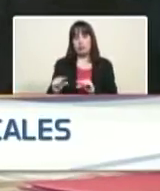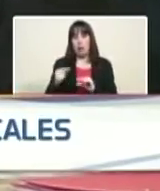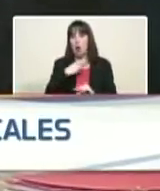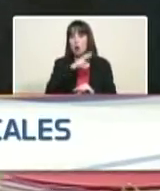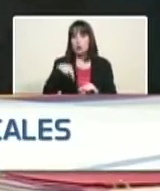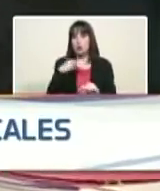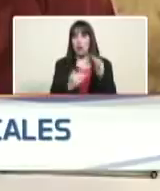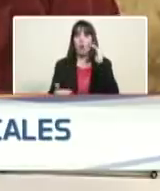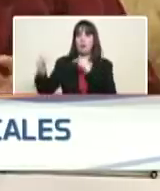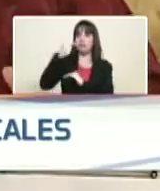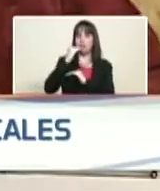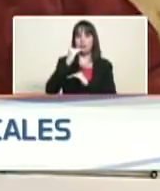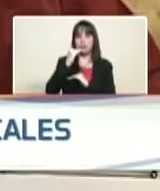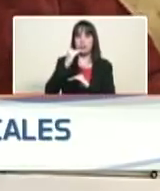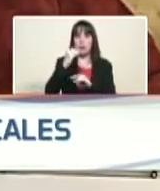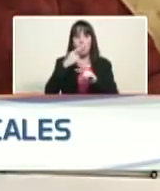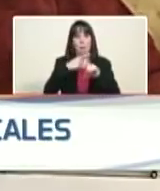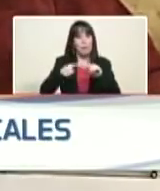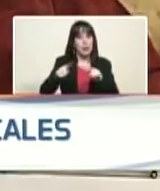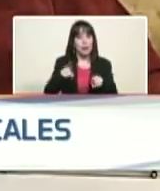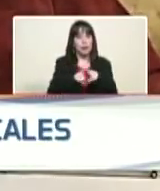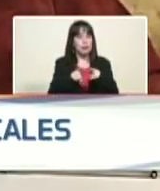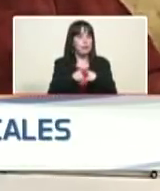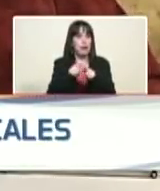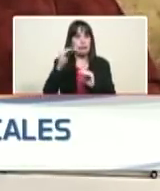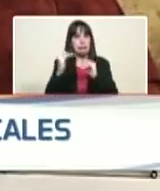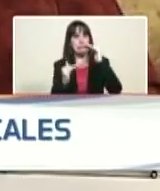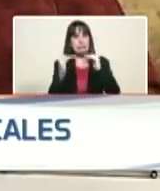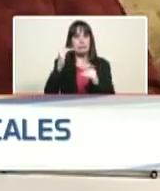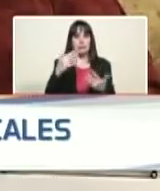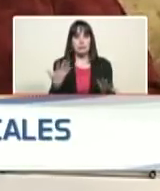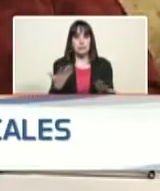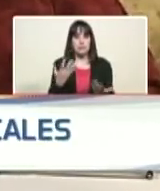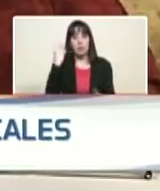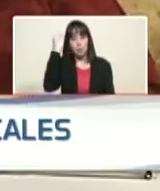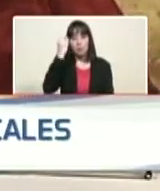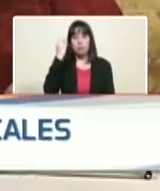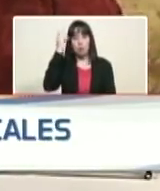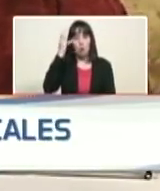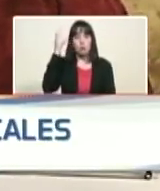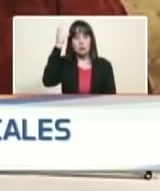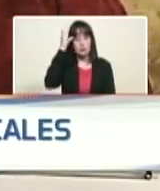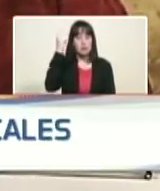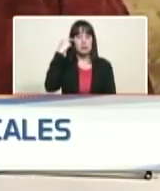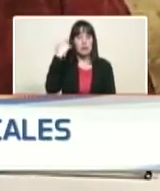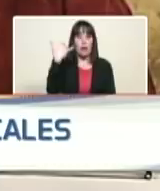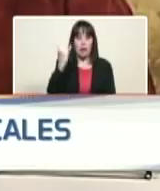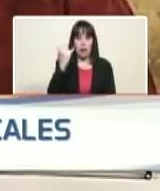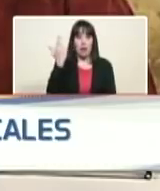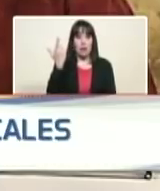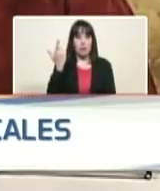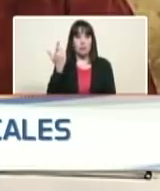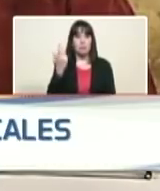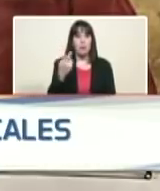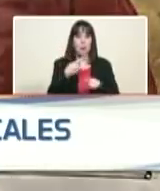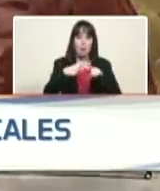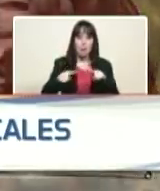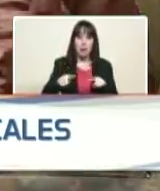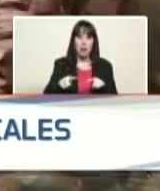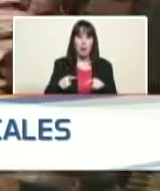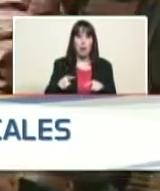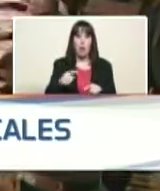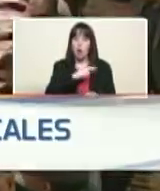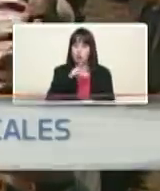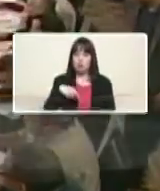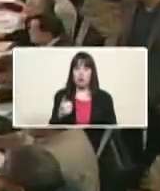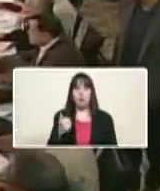salario. Estamos conscientes de ello, ¿verdad, compañero? Mis camaradas, mis hermanos y mis hermanas, estamos conscientes que bonificamos